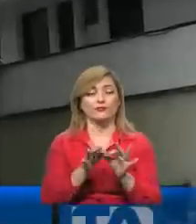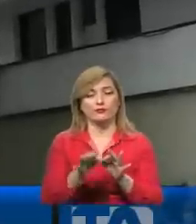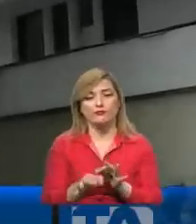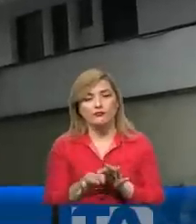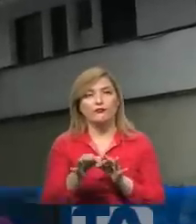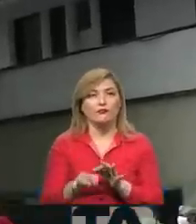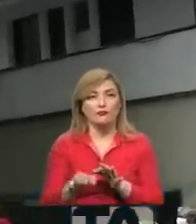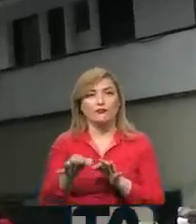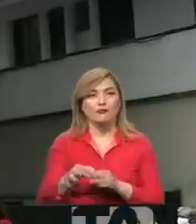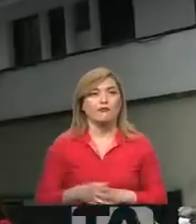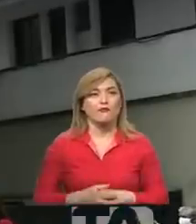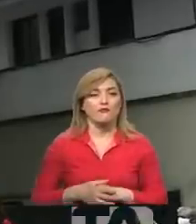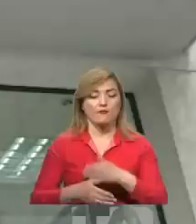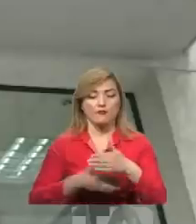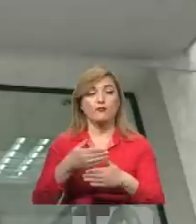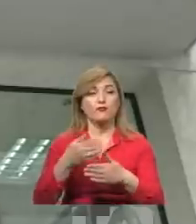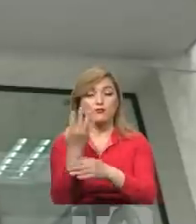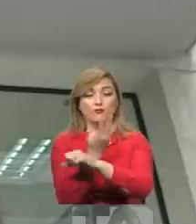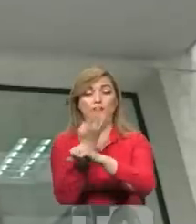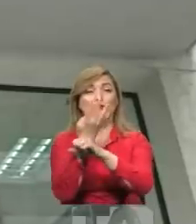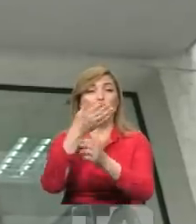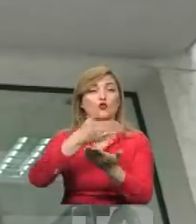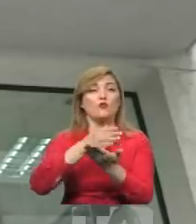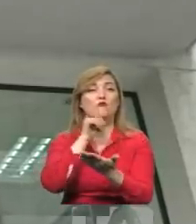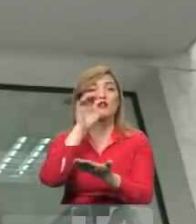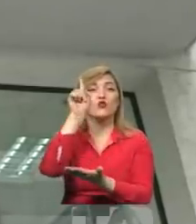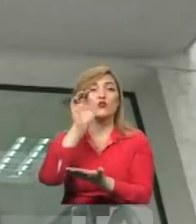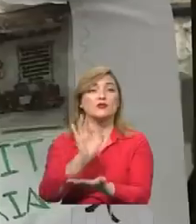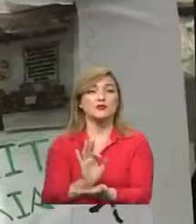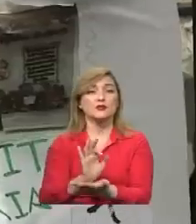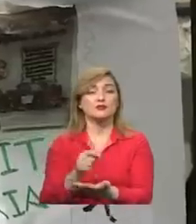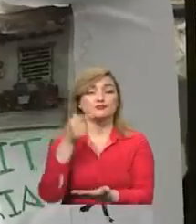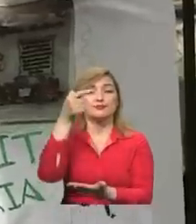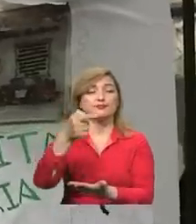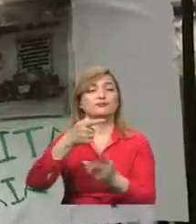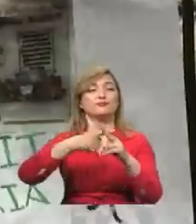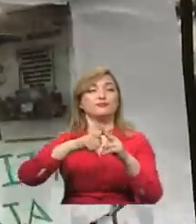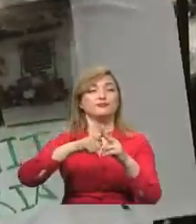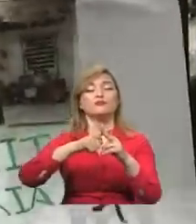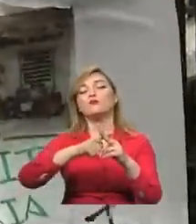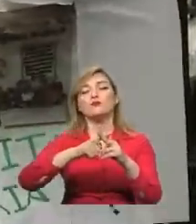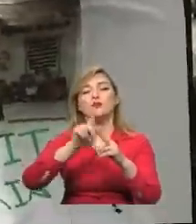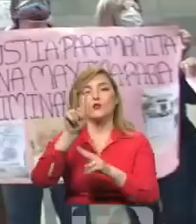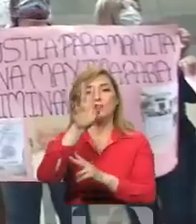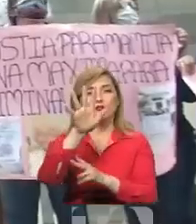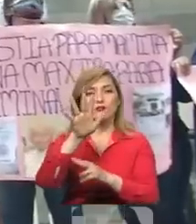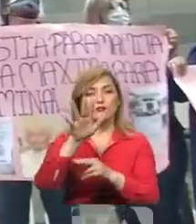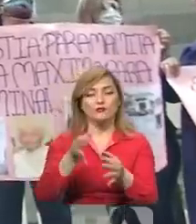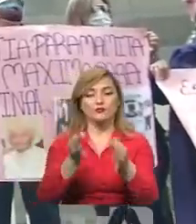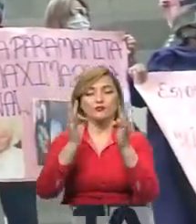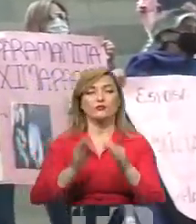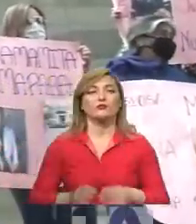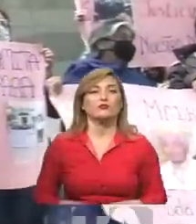La audiencia, que duró 4 horas, se suspendió por la falta de un testigo y se instalará nuevamente el próximo 25 de